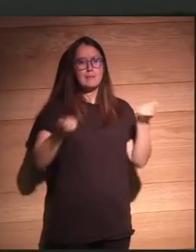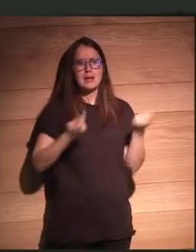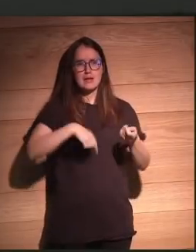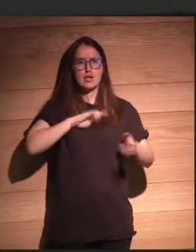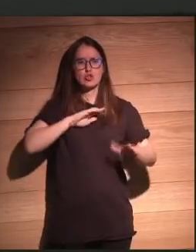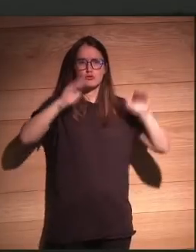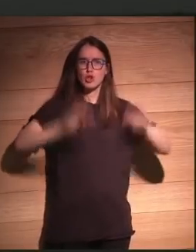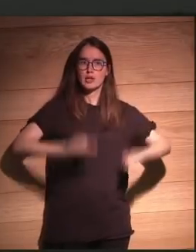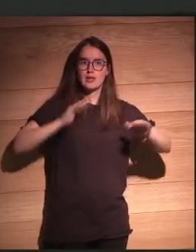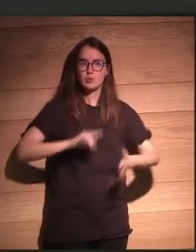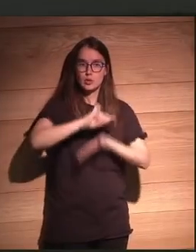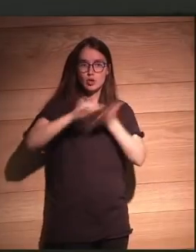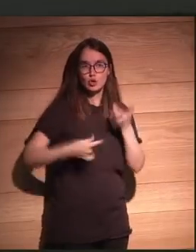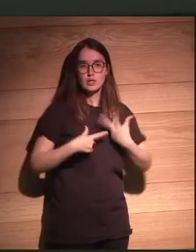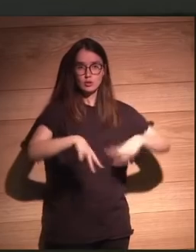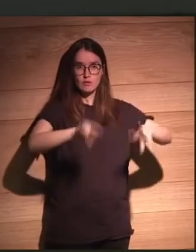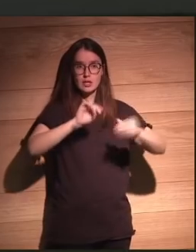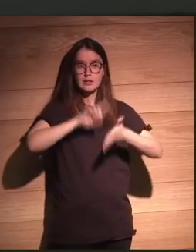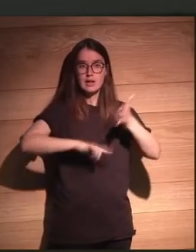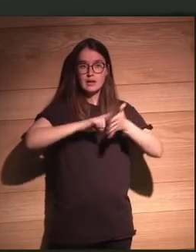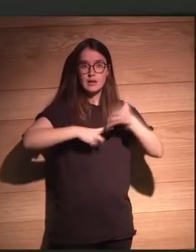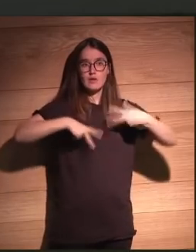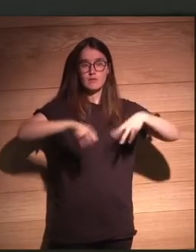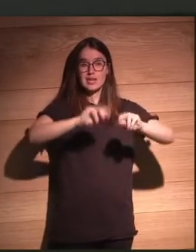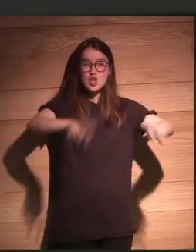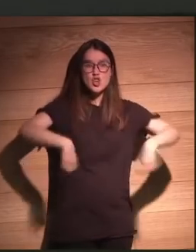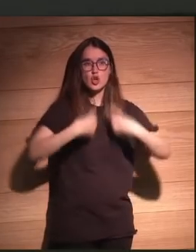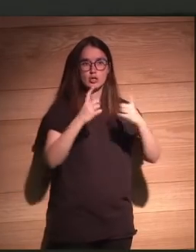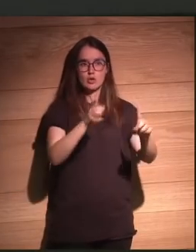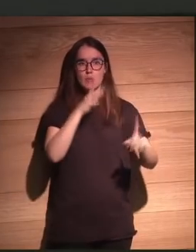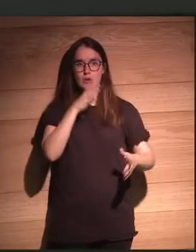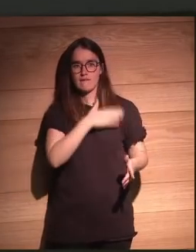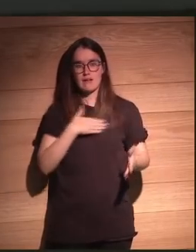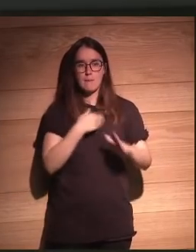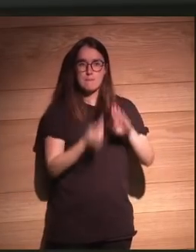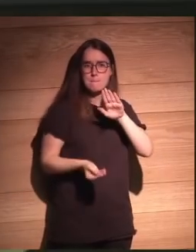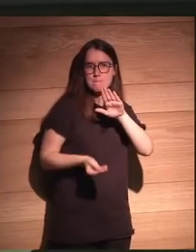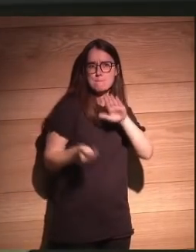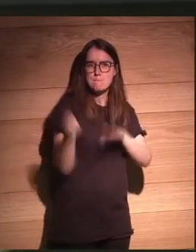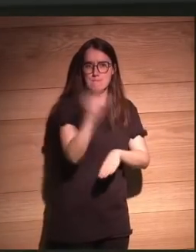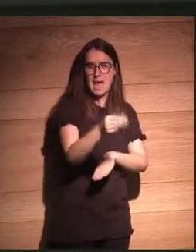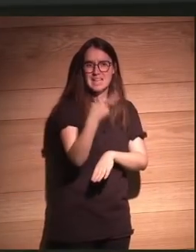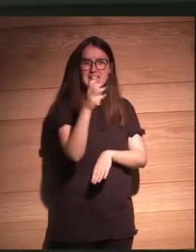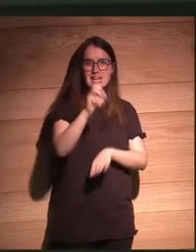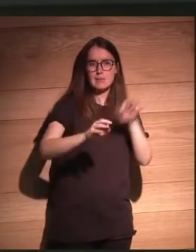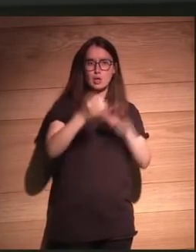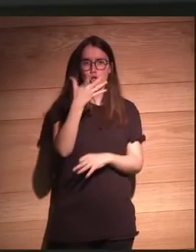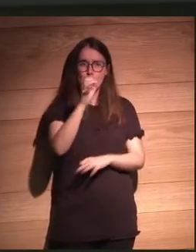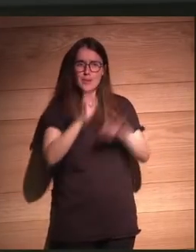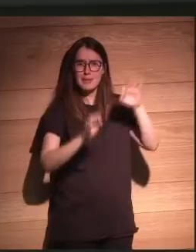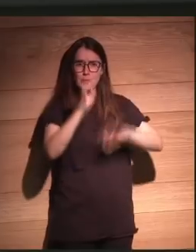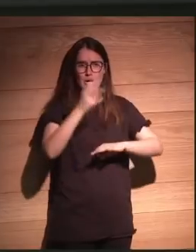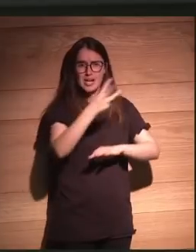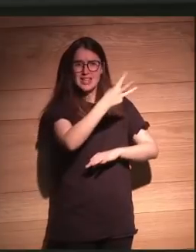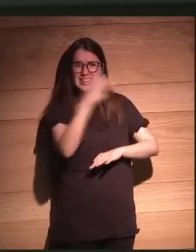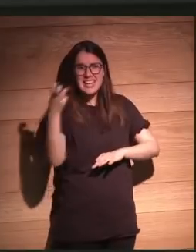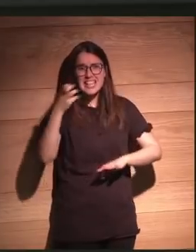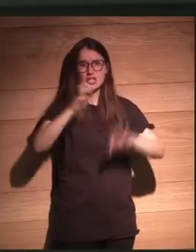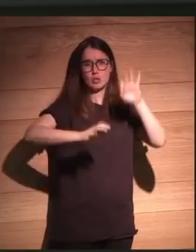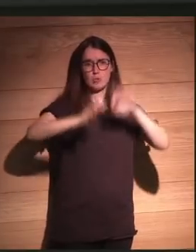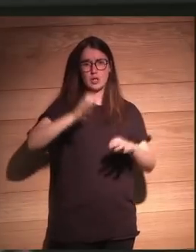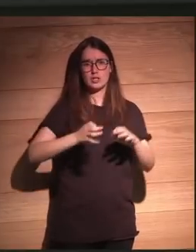Quedamos. Cuando se acaba el contrato, tu contrato de alquiler, y no te lo renuevan porque te van a imponer una subida de un 30%, un 50%, un